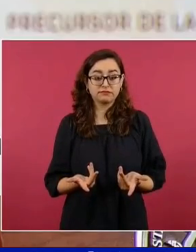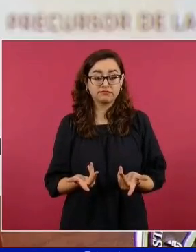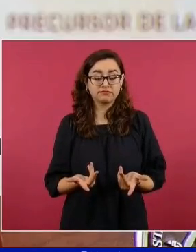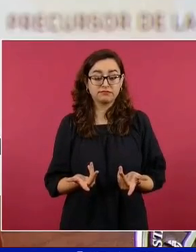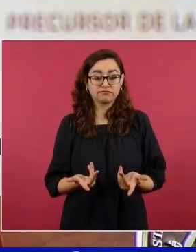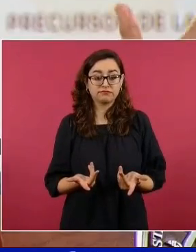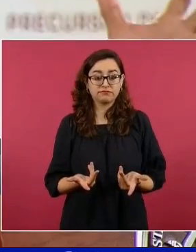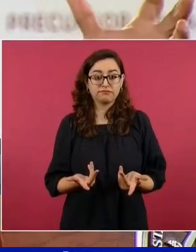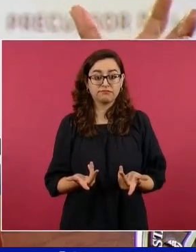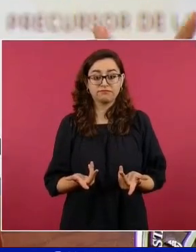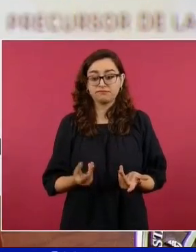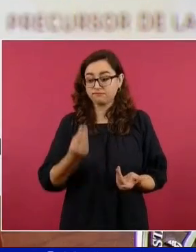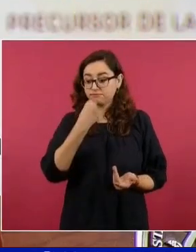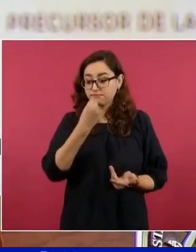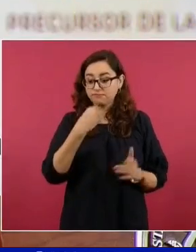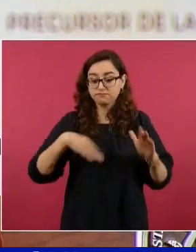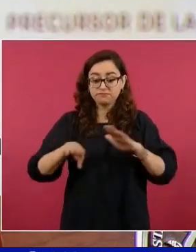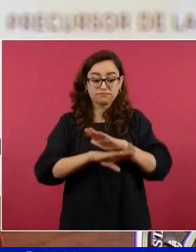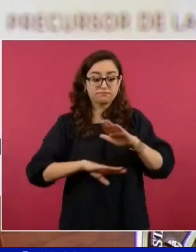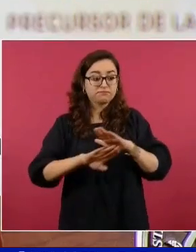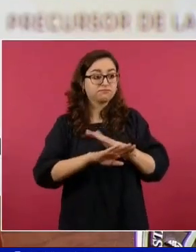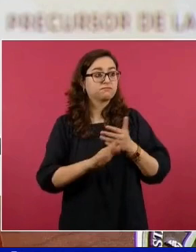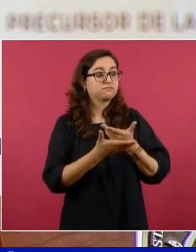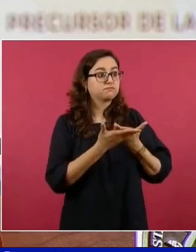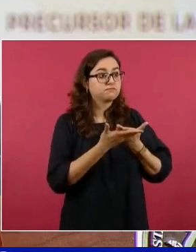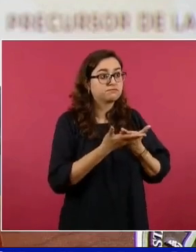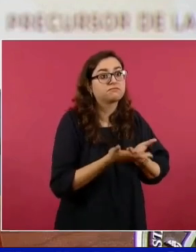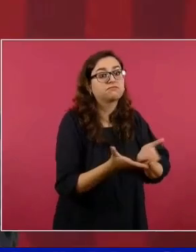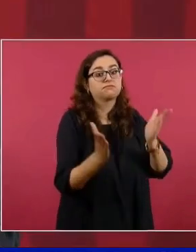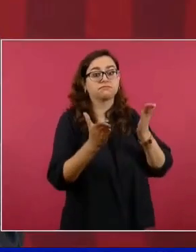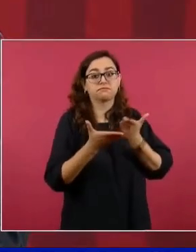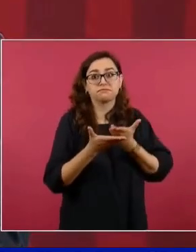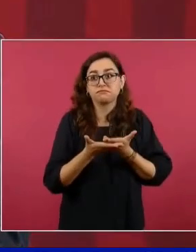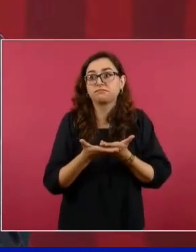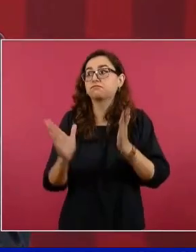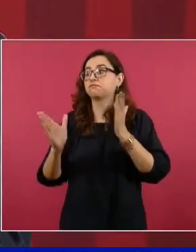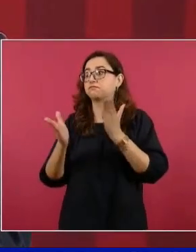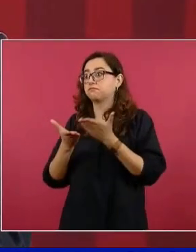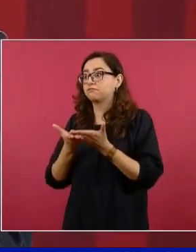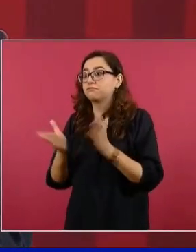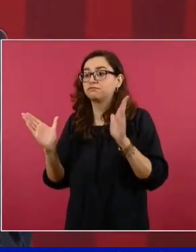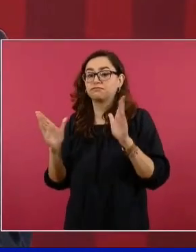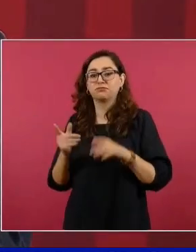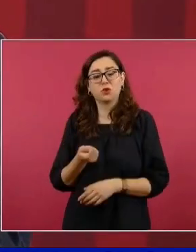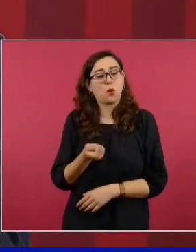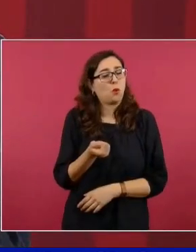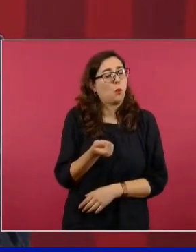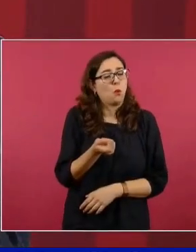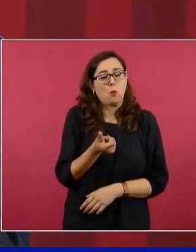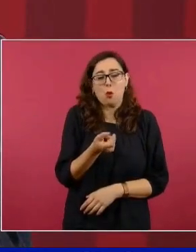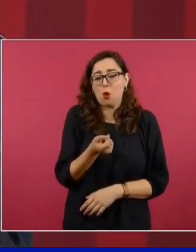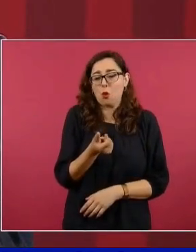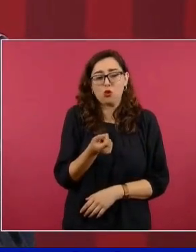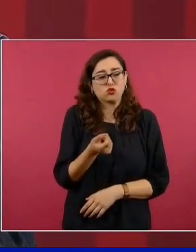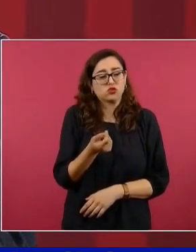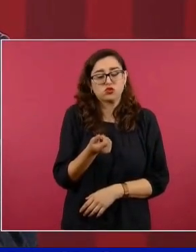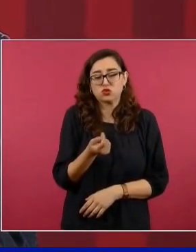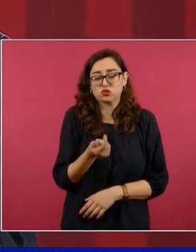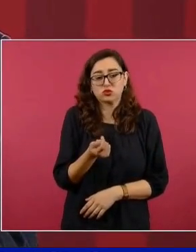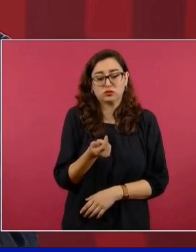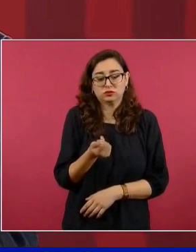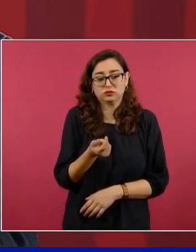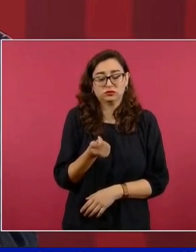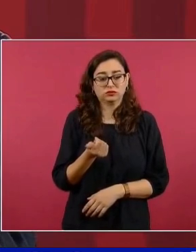los alimentos básicos. No está muy diversificado. Entonces